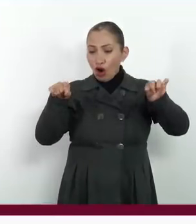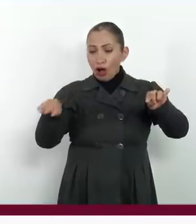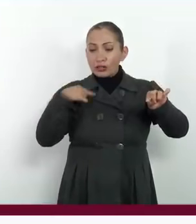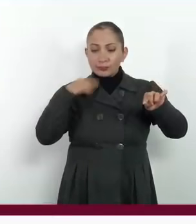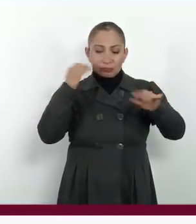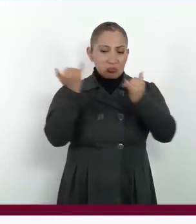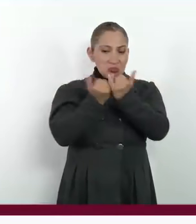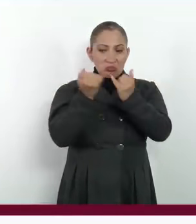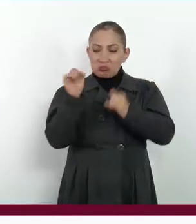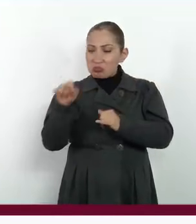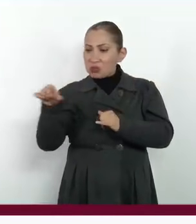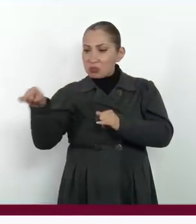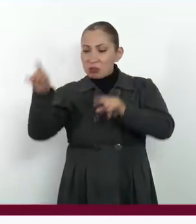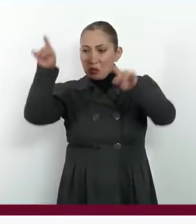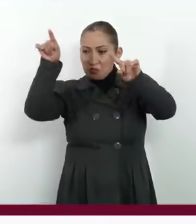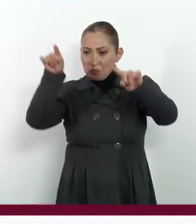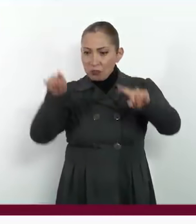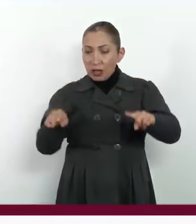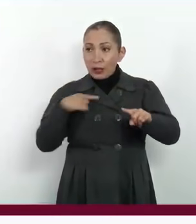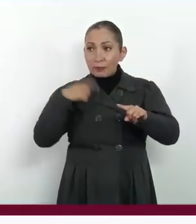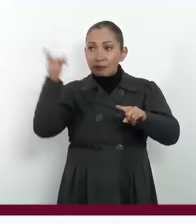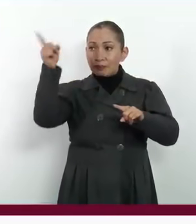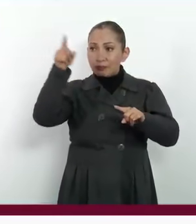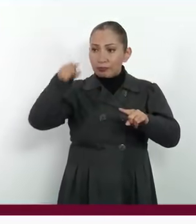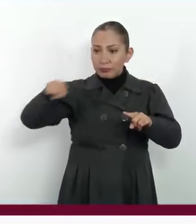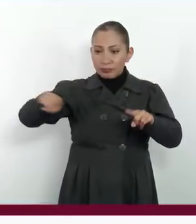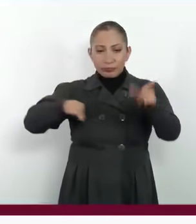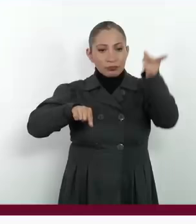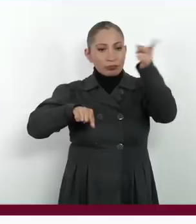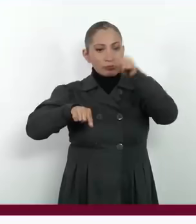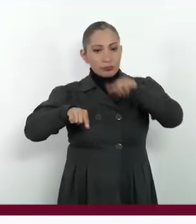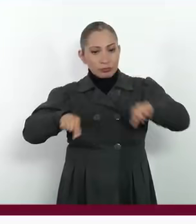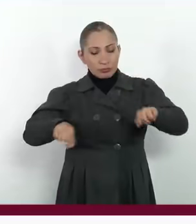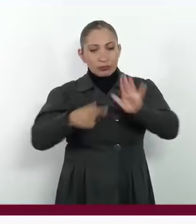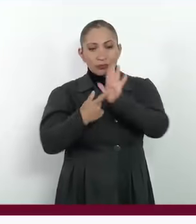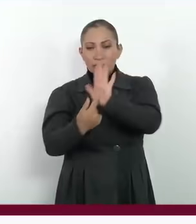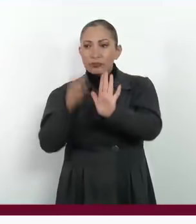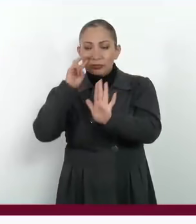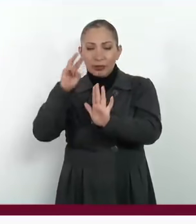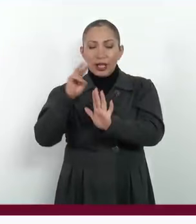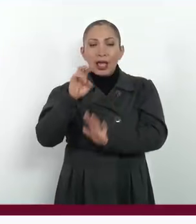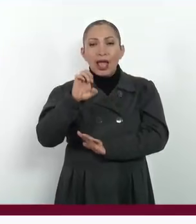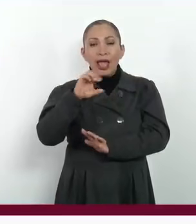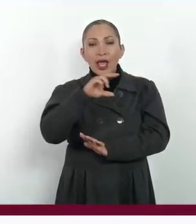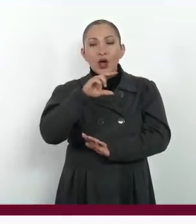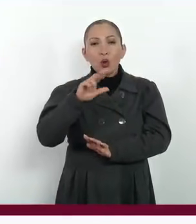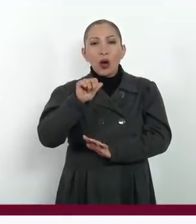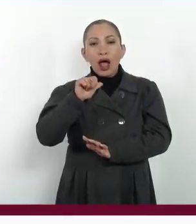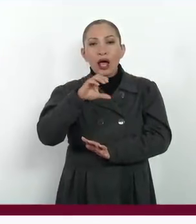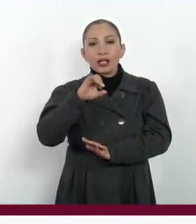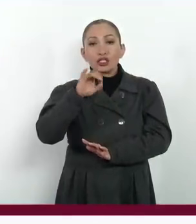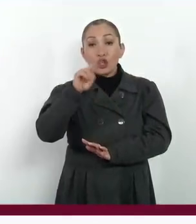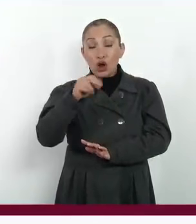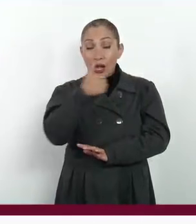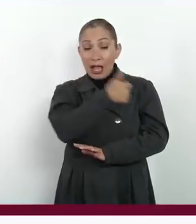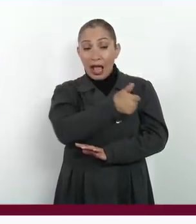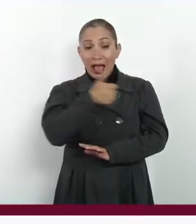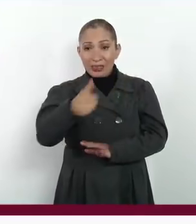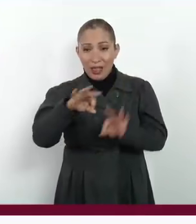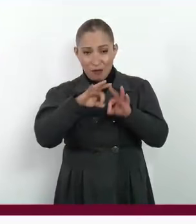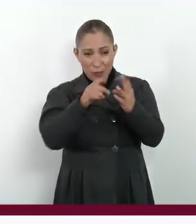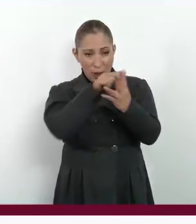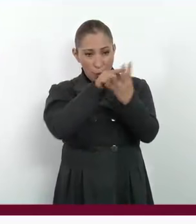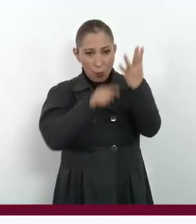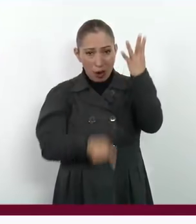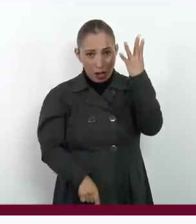focos es constante, y la condición geométrica de la hipérbola es representada por esta ecuación. Cada